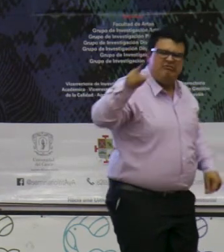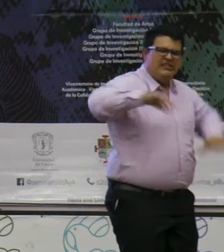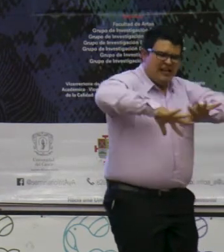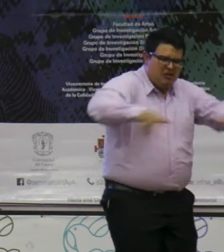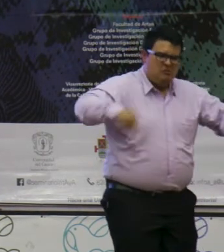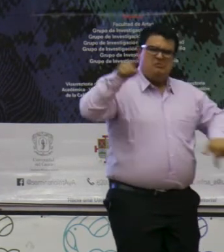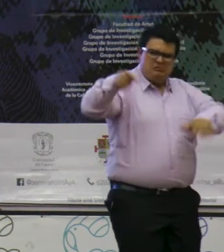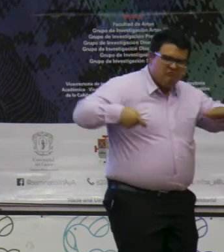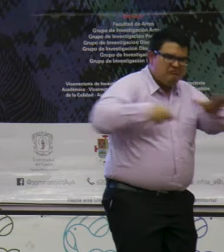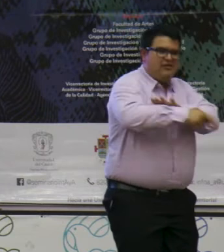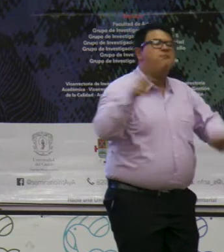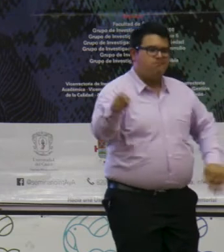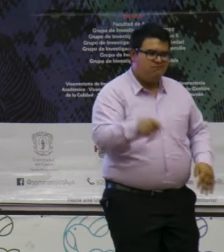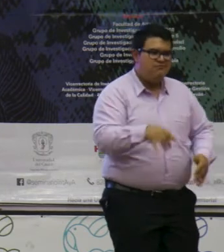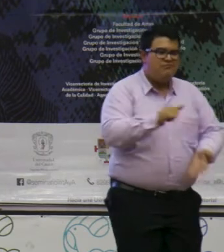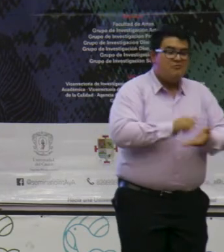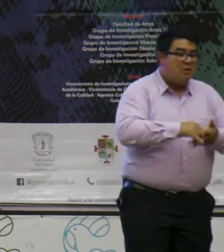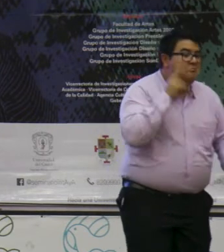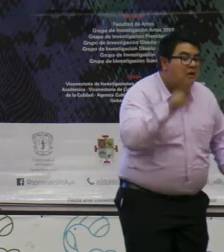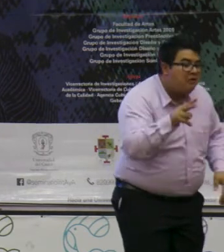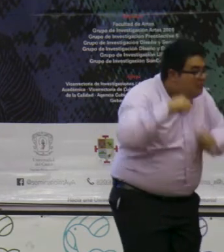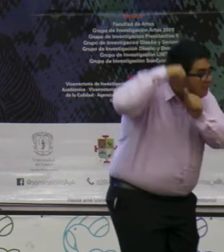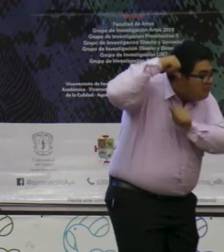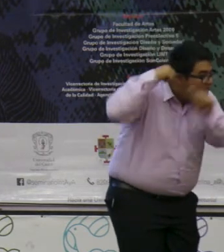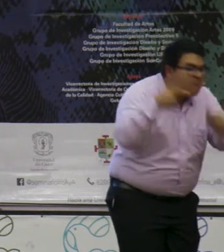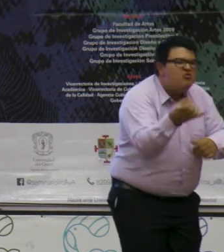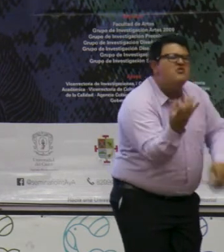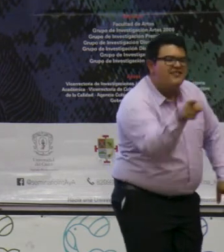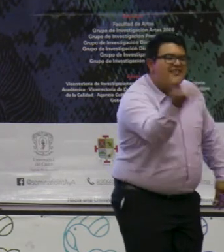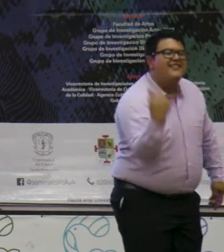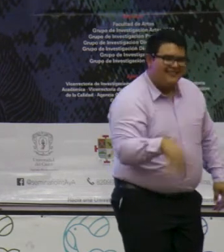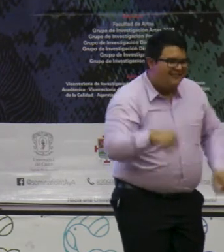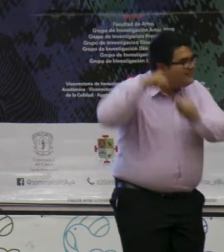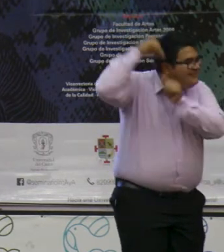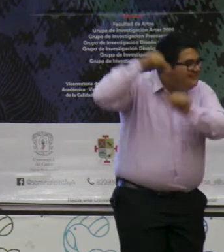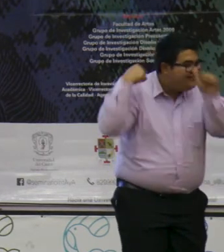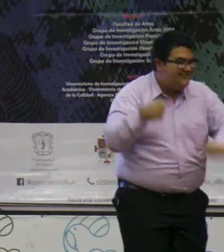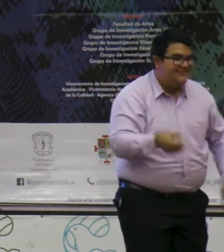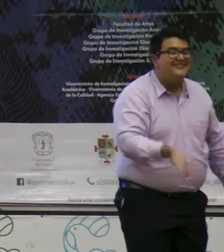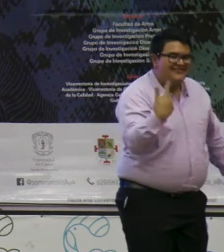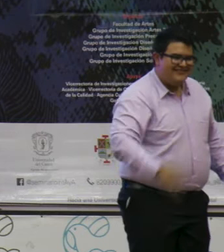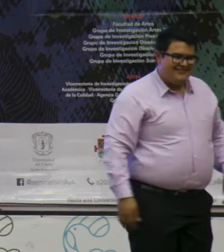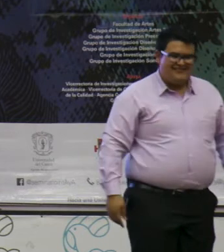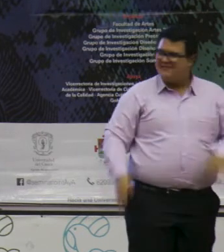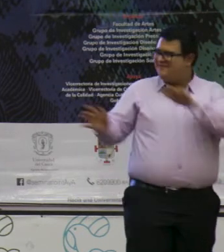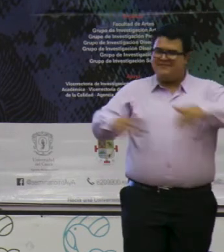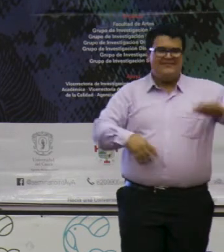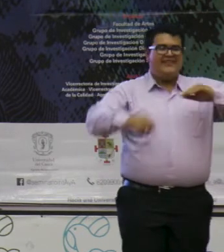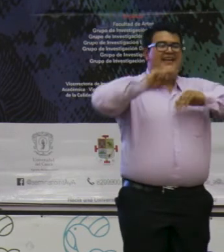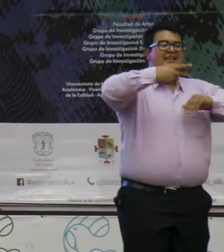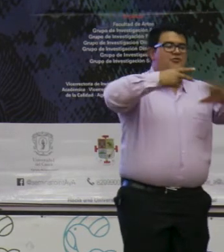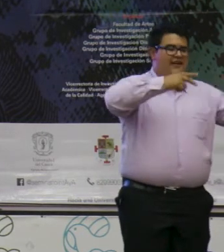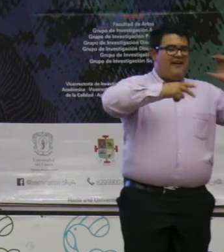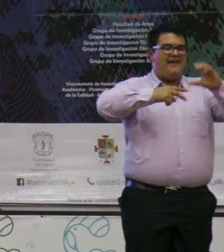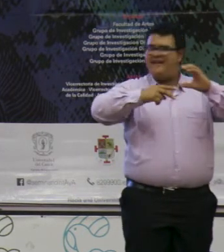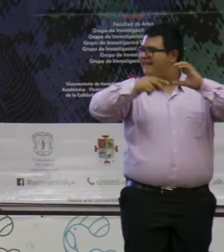estas eran orejas criminales. Háganse la medida a ver si hubieran vivido en el siglo XIX, cómo les hubiera ido. Esta segunda que me encanta, ¿qué es? Por